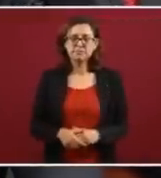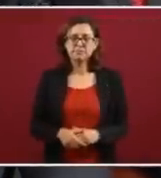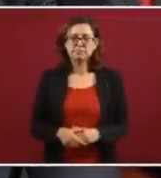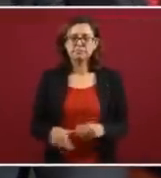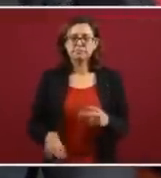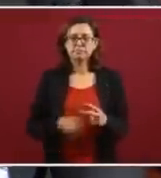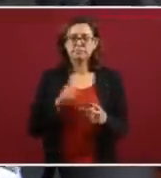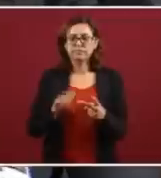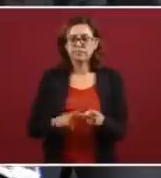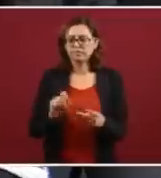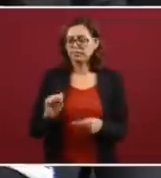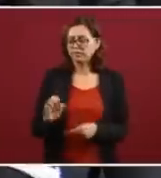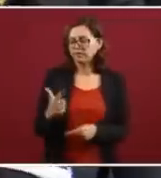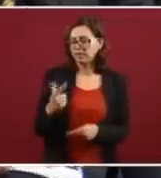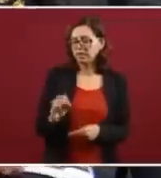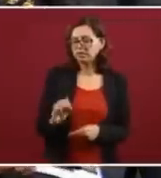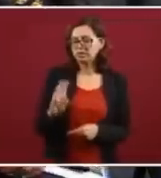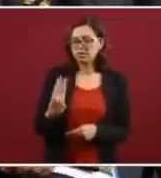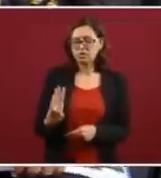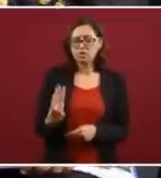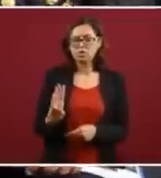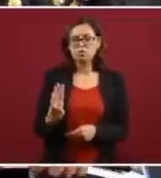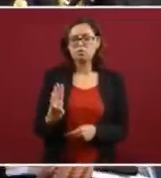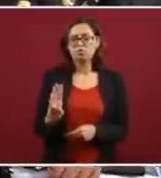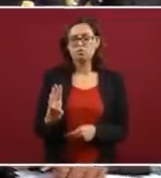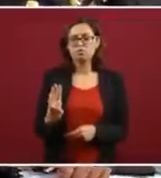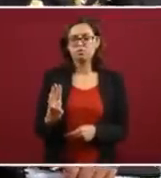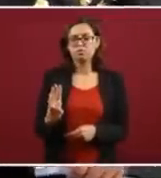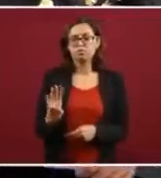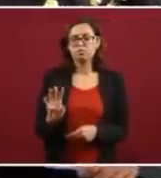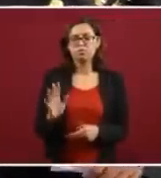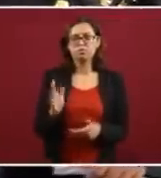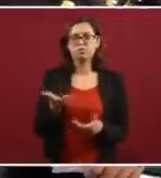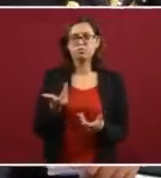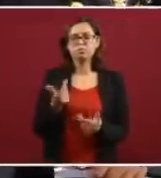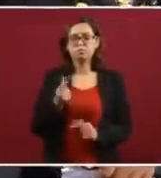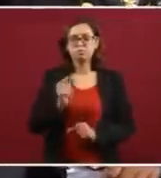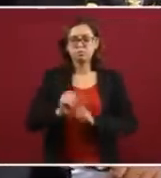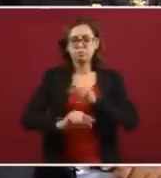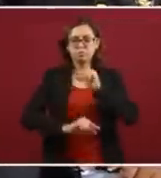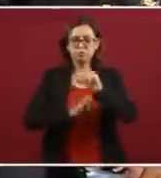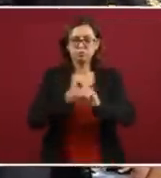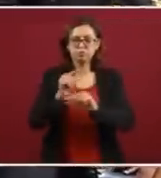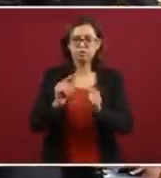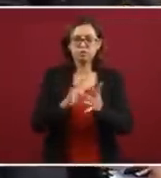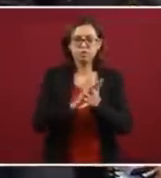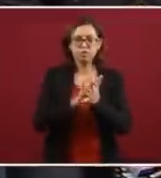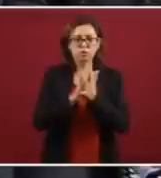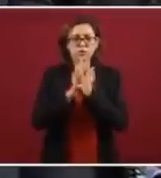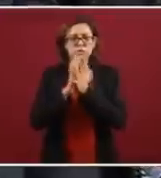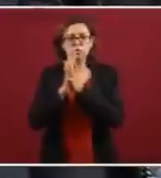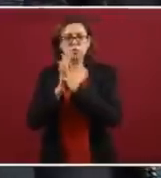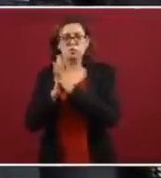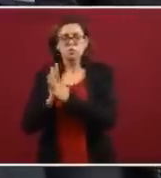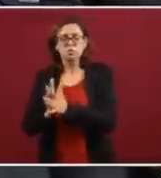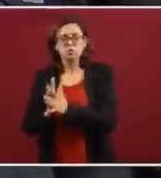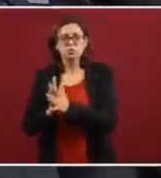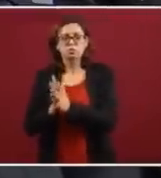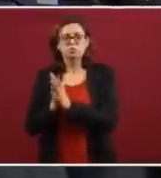la Secretaría de Gobernación se ha convertido ahora